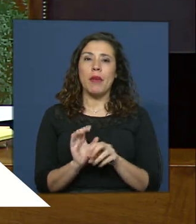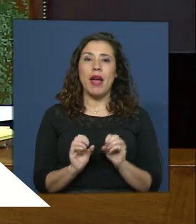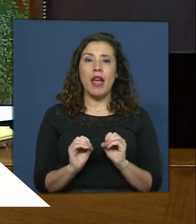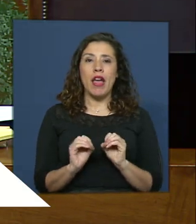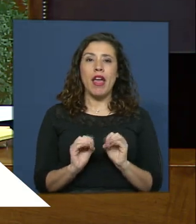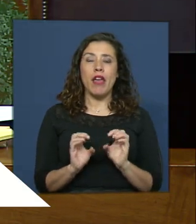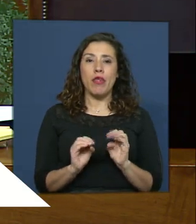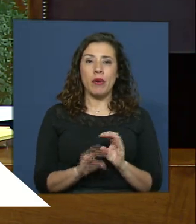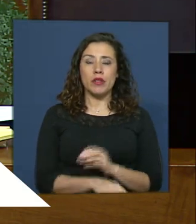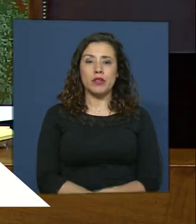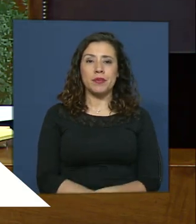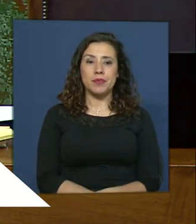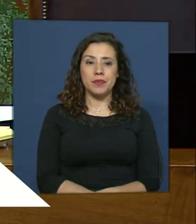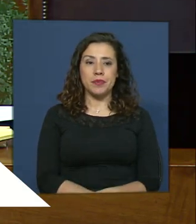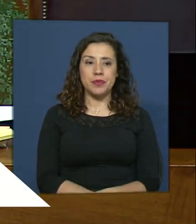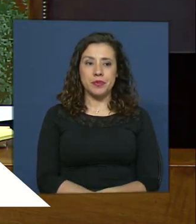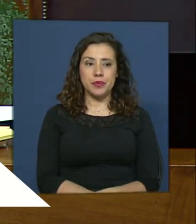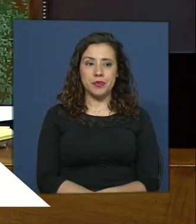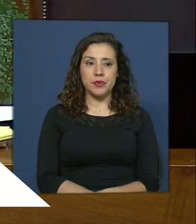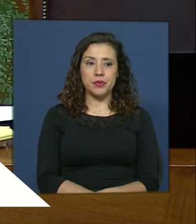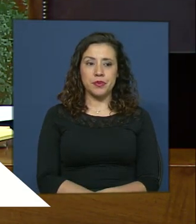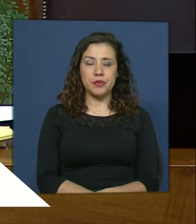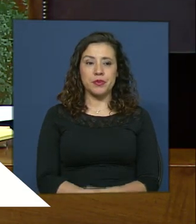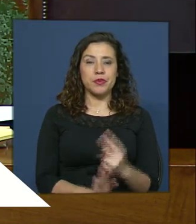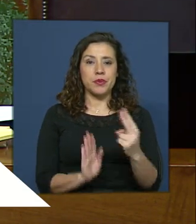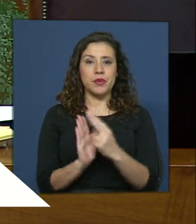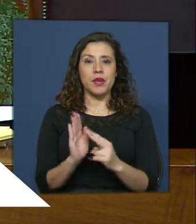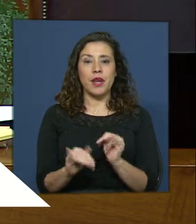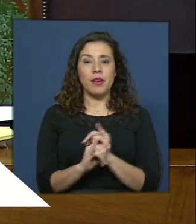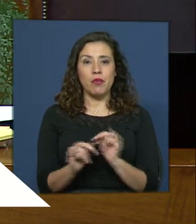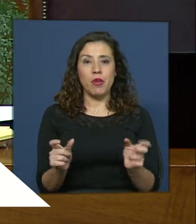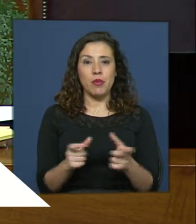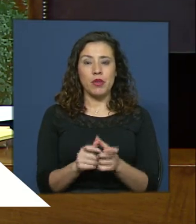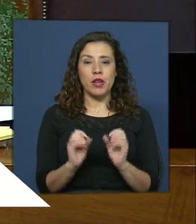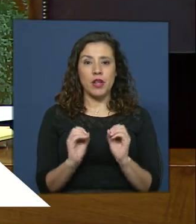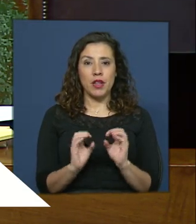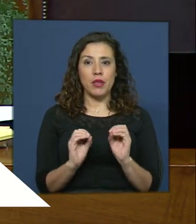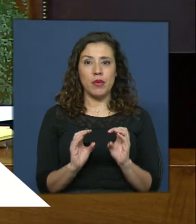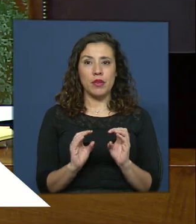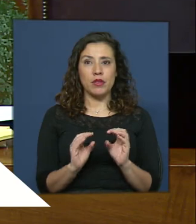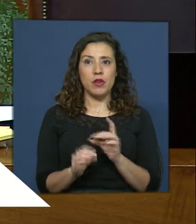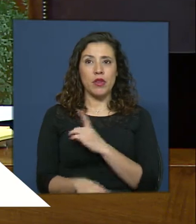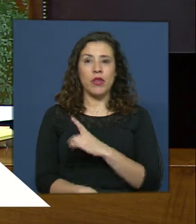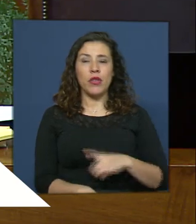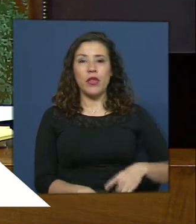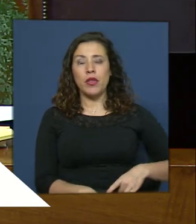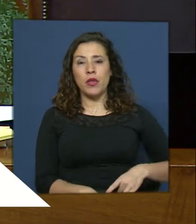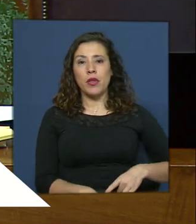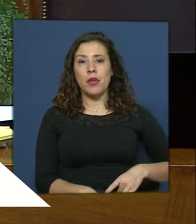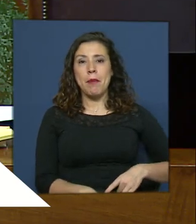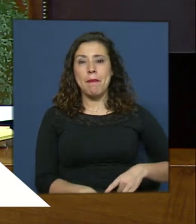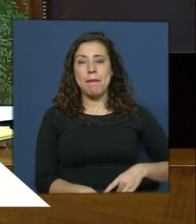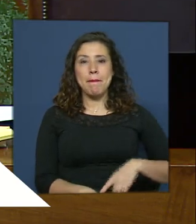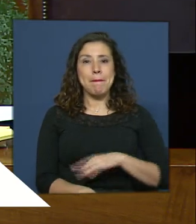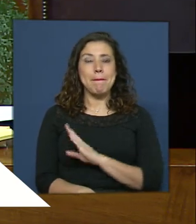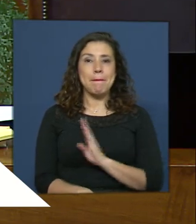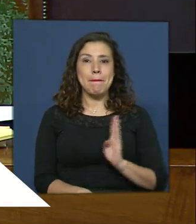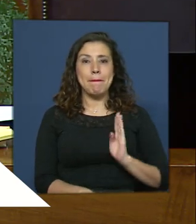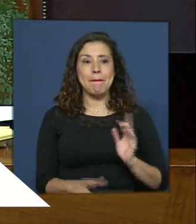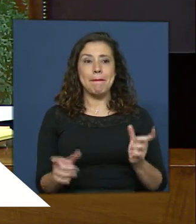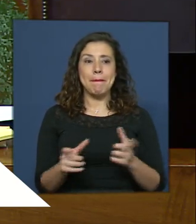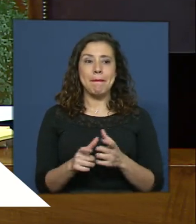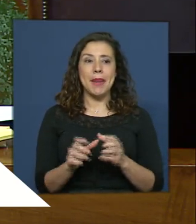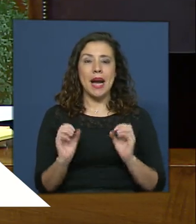educacional. Y para ello, rinde el informe de la Comisión de Educación el diputado, miembro de la Comisión